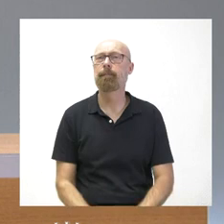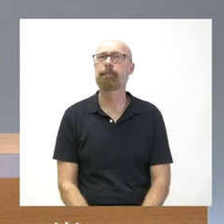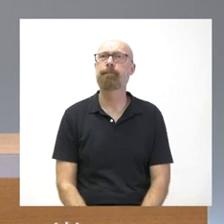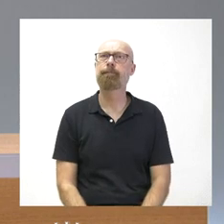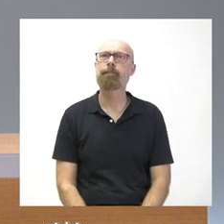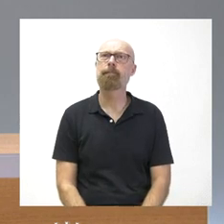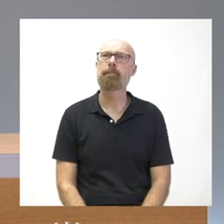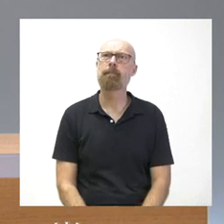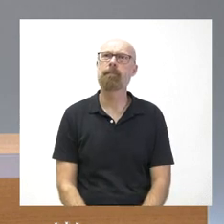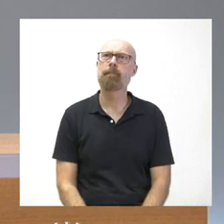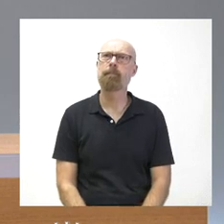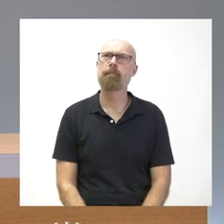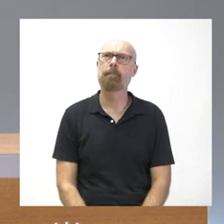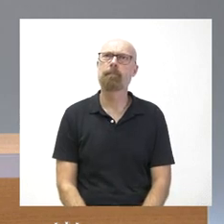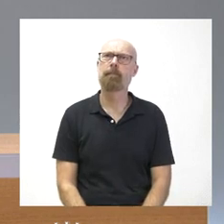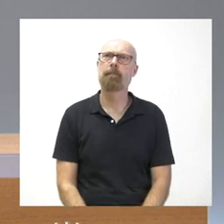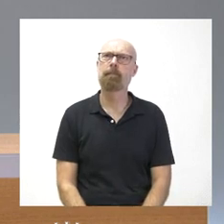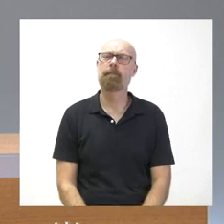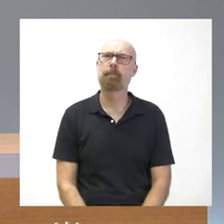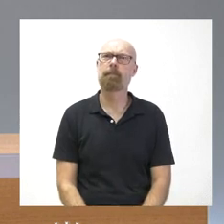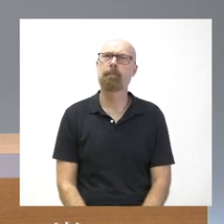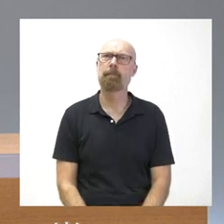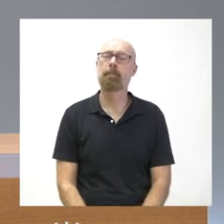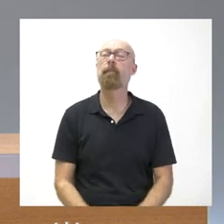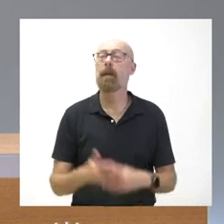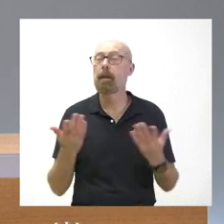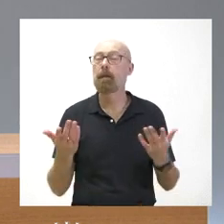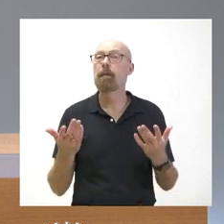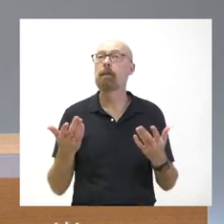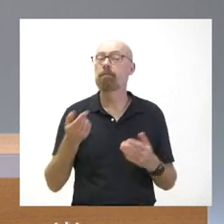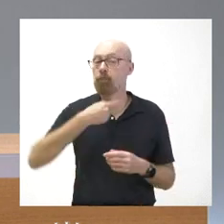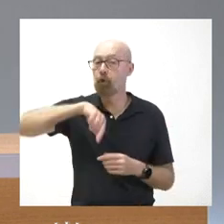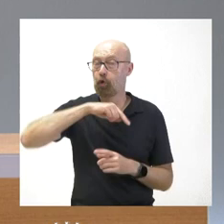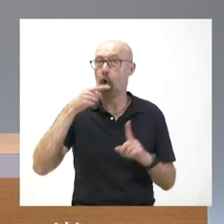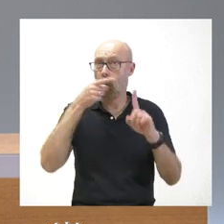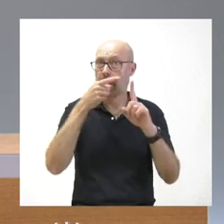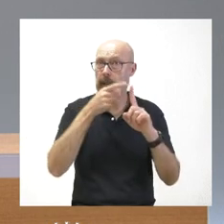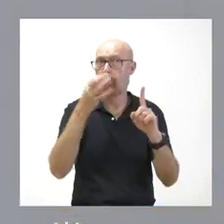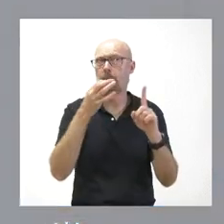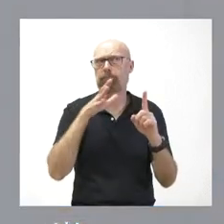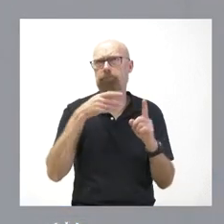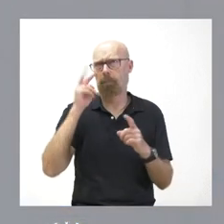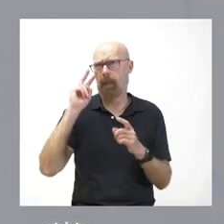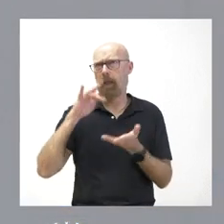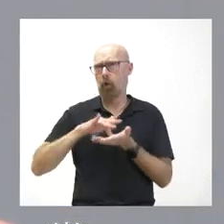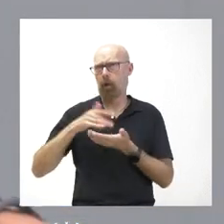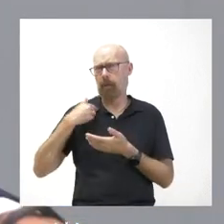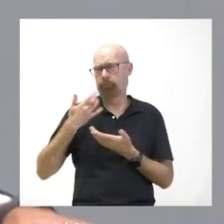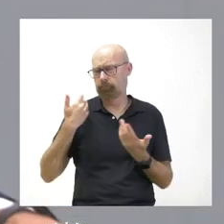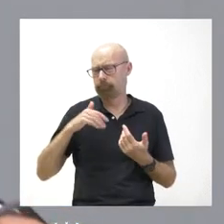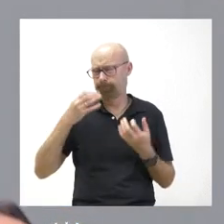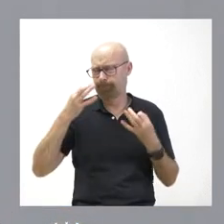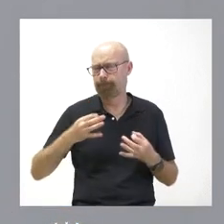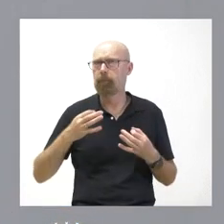por el Cuánto se deja forma global pues Nuestro objetivo y luego la experiencia nos demuestra que no siempre